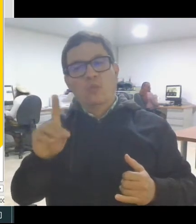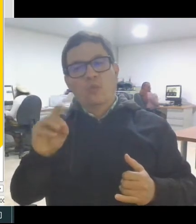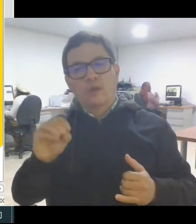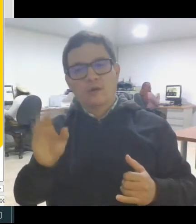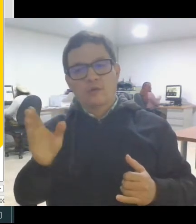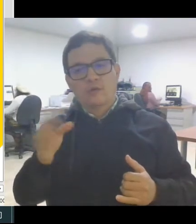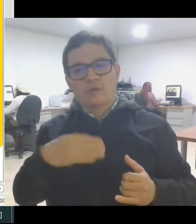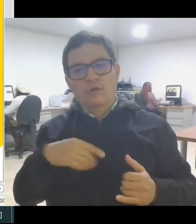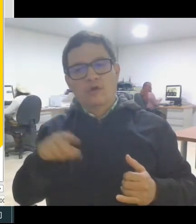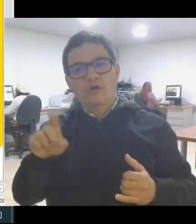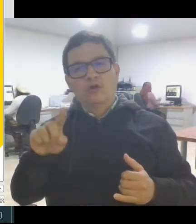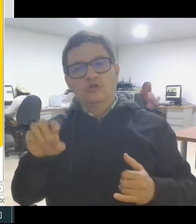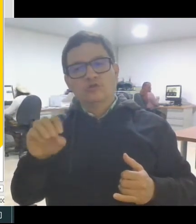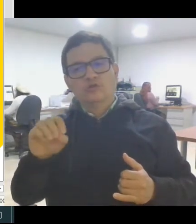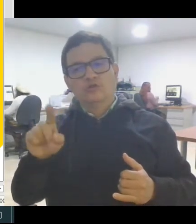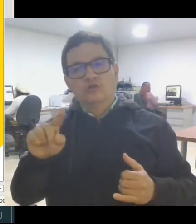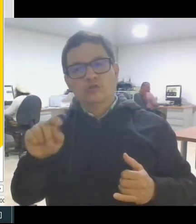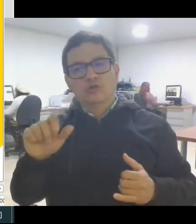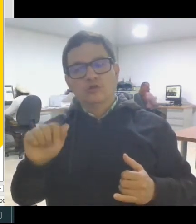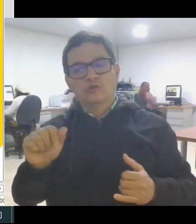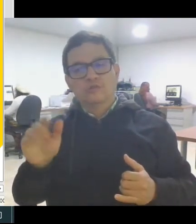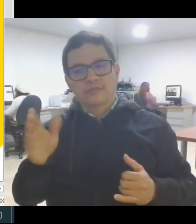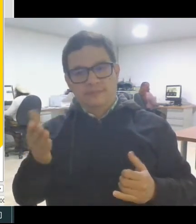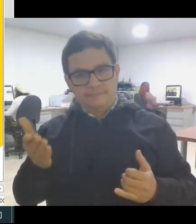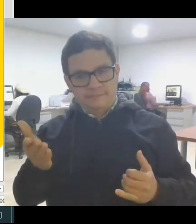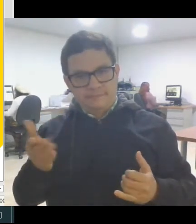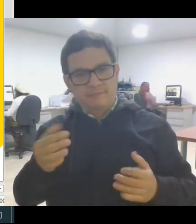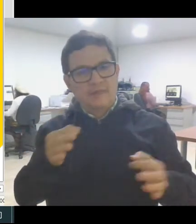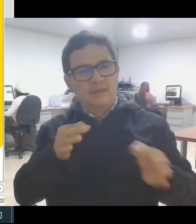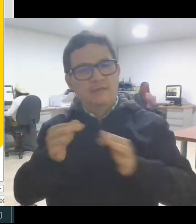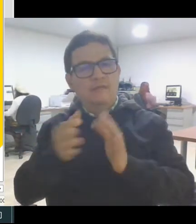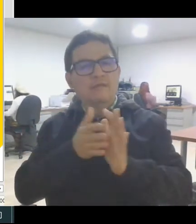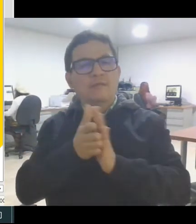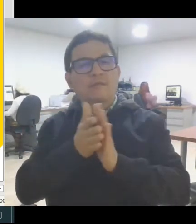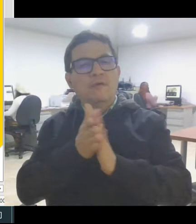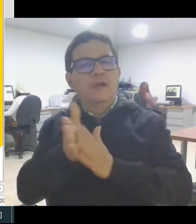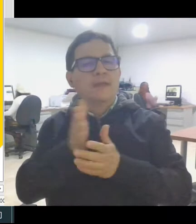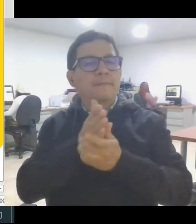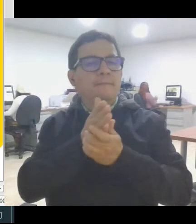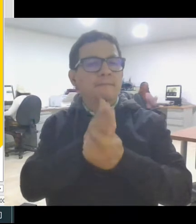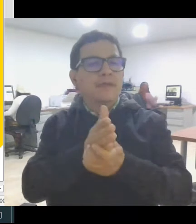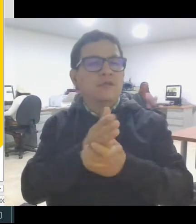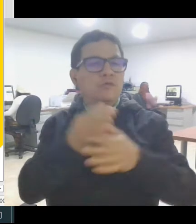voy a explicar el método simples artificial.